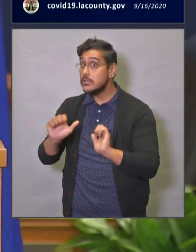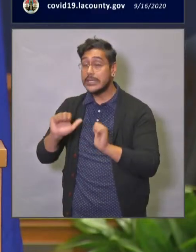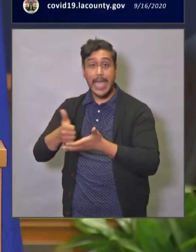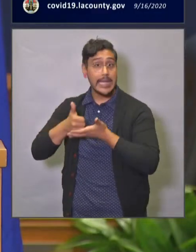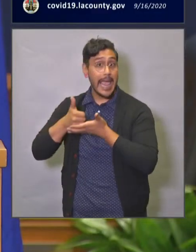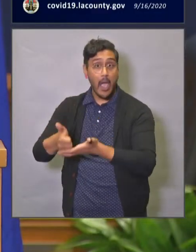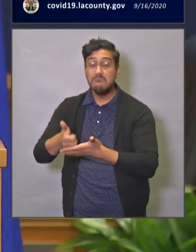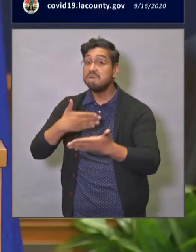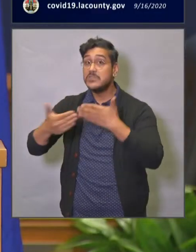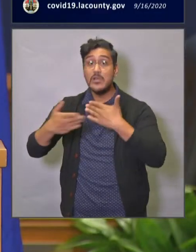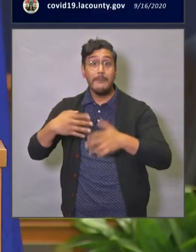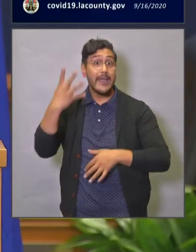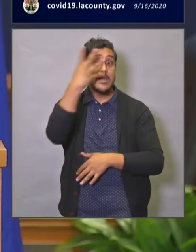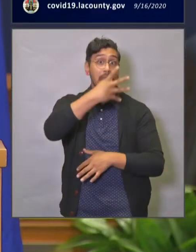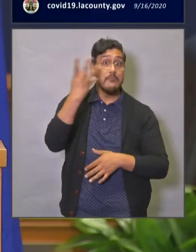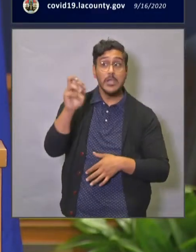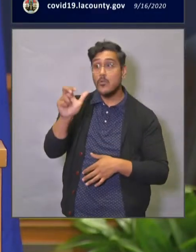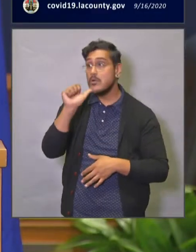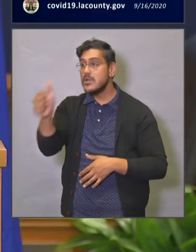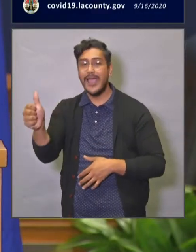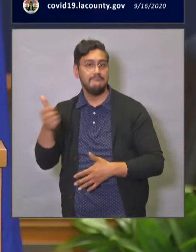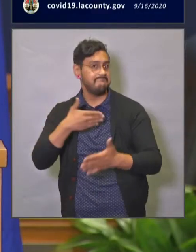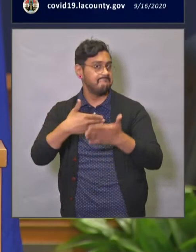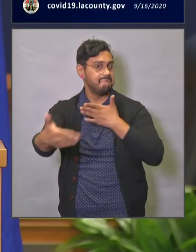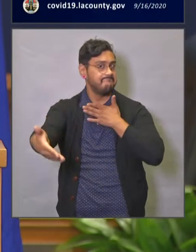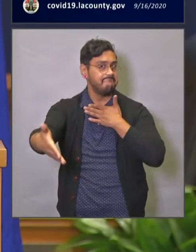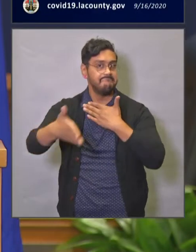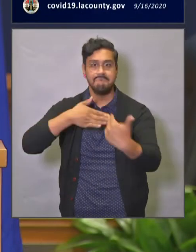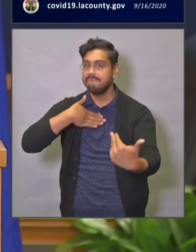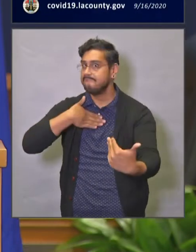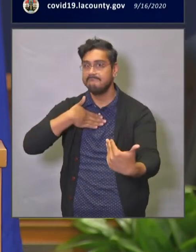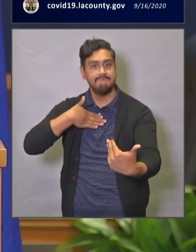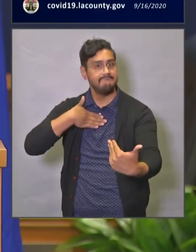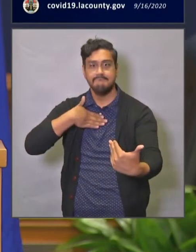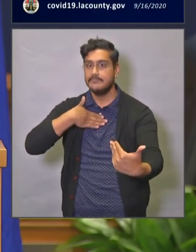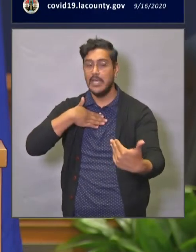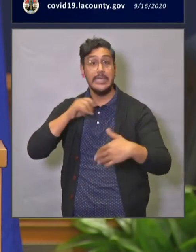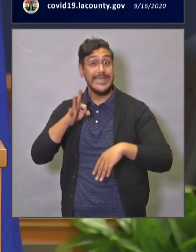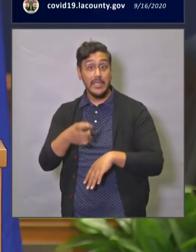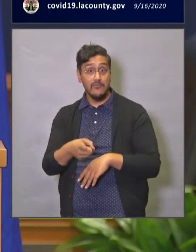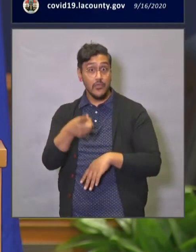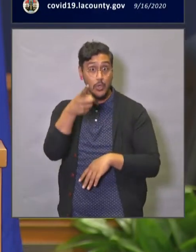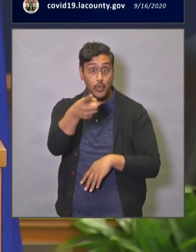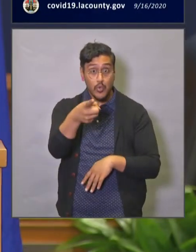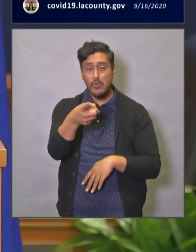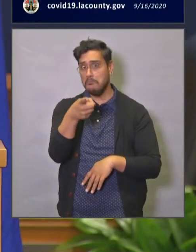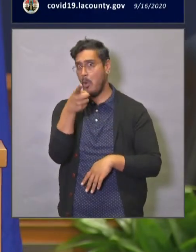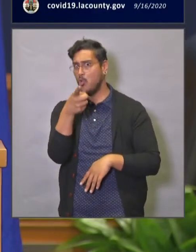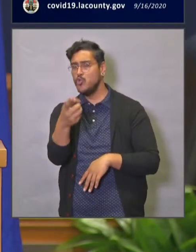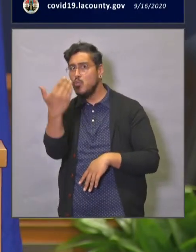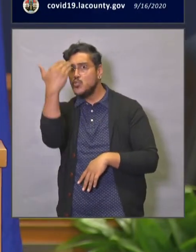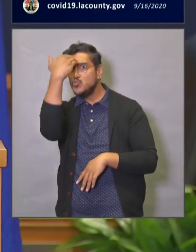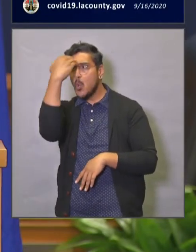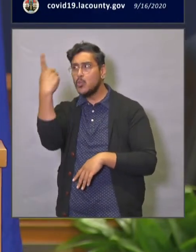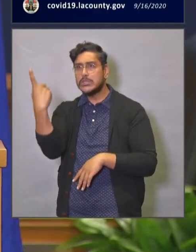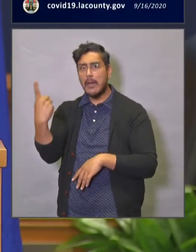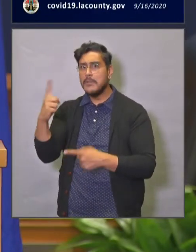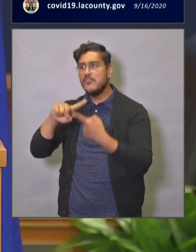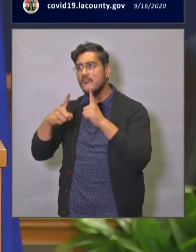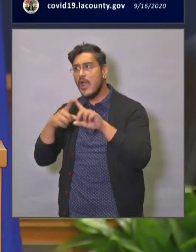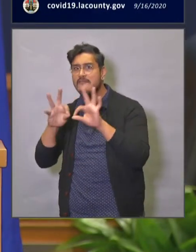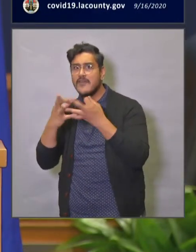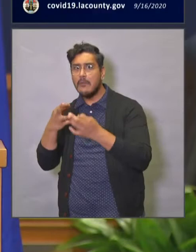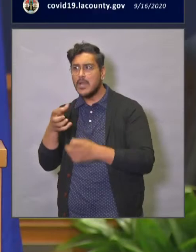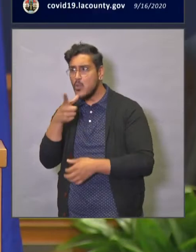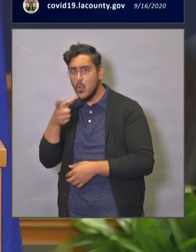su estatus migratorio. Si usted o alguien o conoce a alguien que necesite